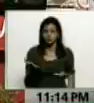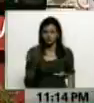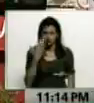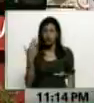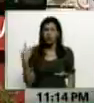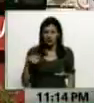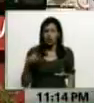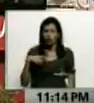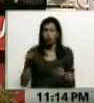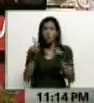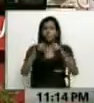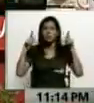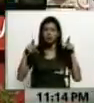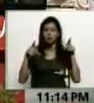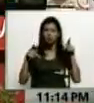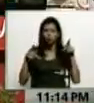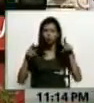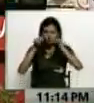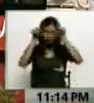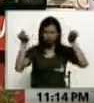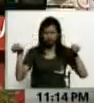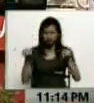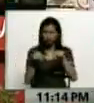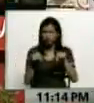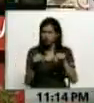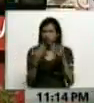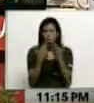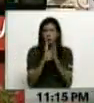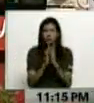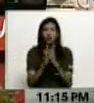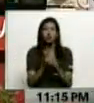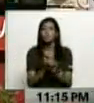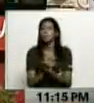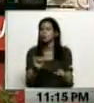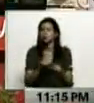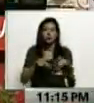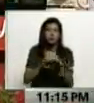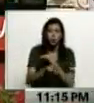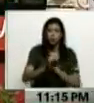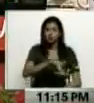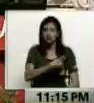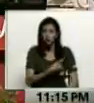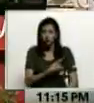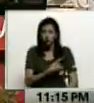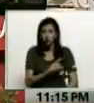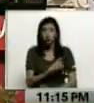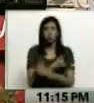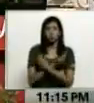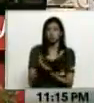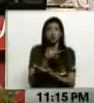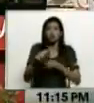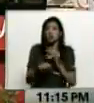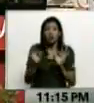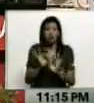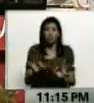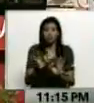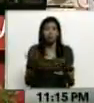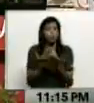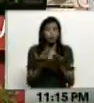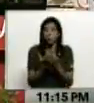porcentaje ahí tengo unos recortes de periódico la época de los estudiantes sin cupo se